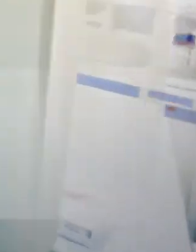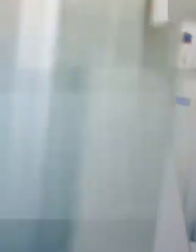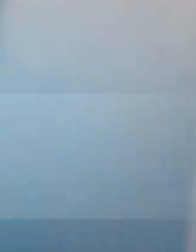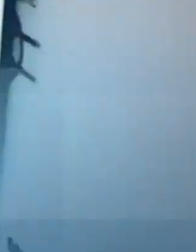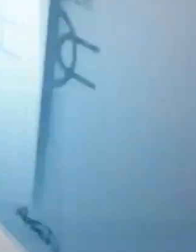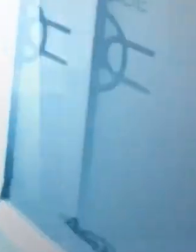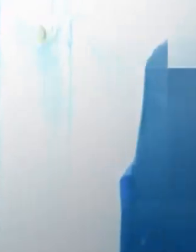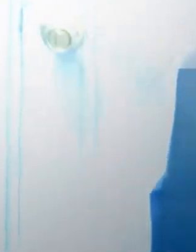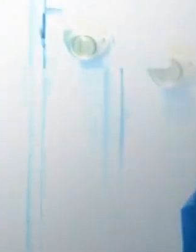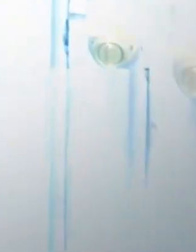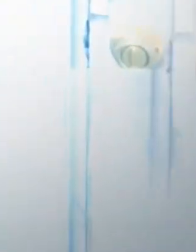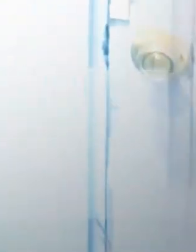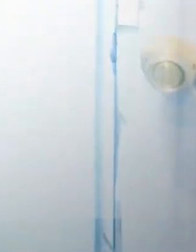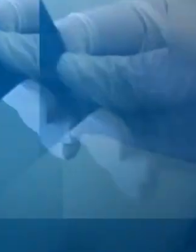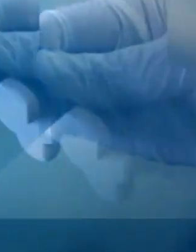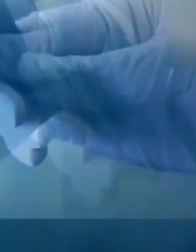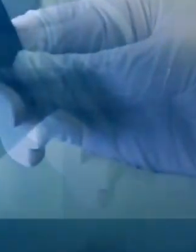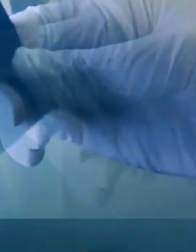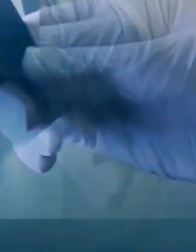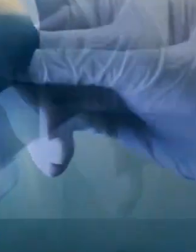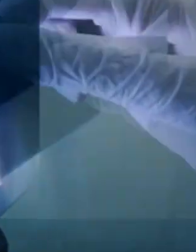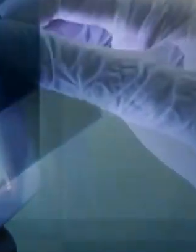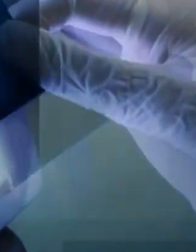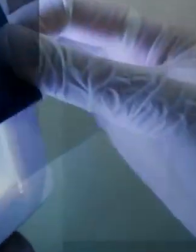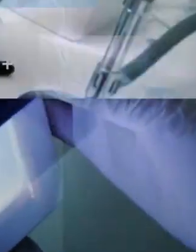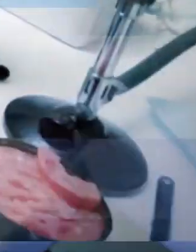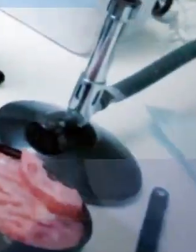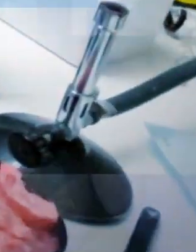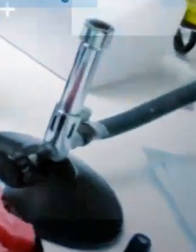a todos los habitantes del Valle de la Aconcagua.